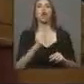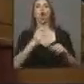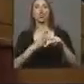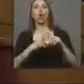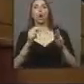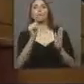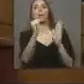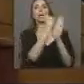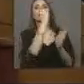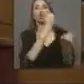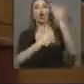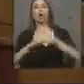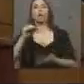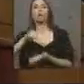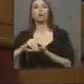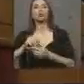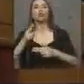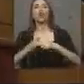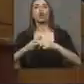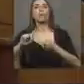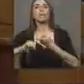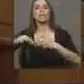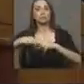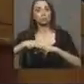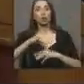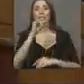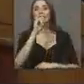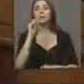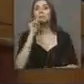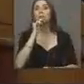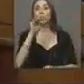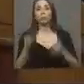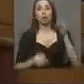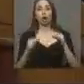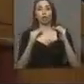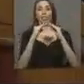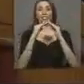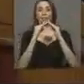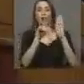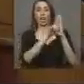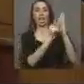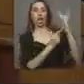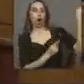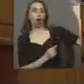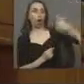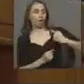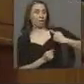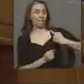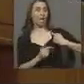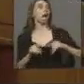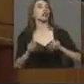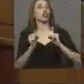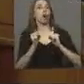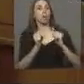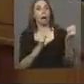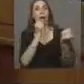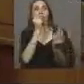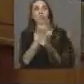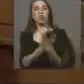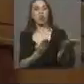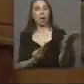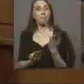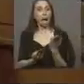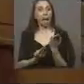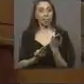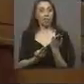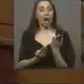etcétera. Bueno, si el tribunal tuviera la obligación, no la facultad, de tomar medidas cautelares al conocer de una demanda, habrían